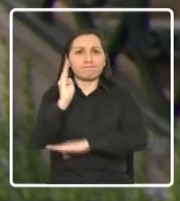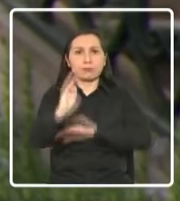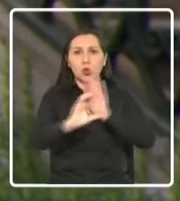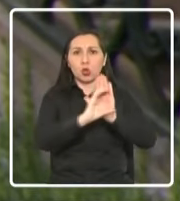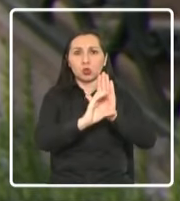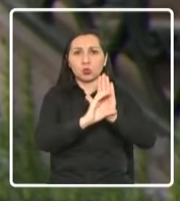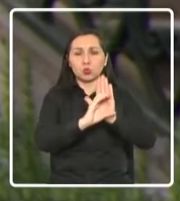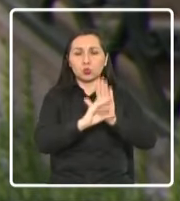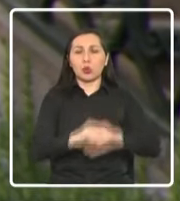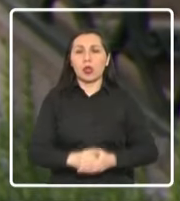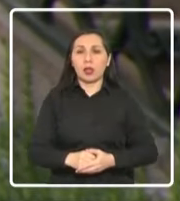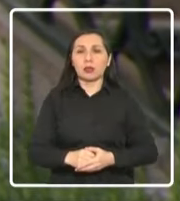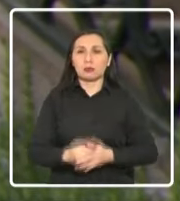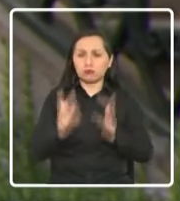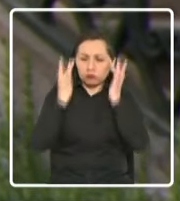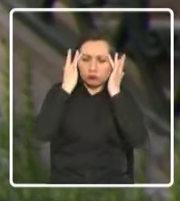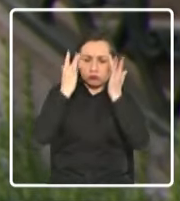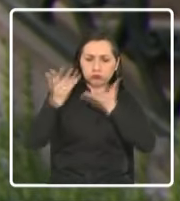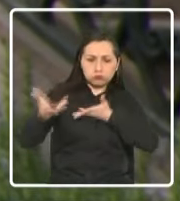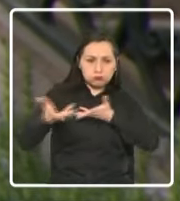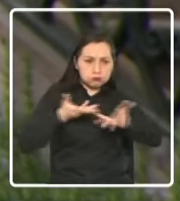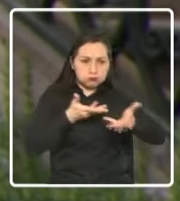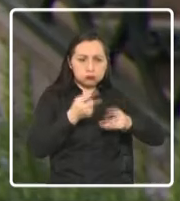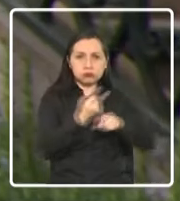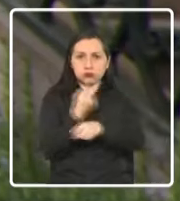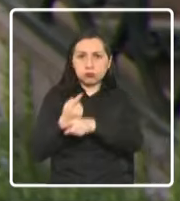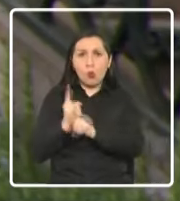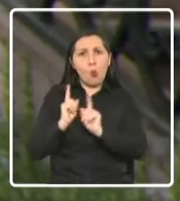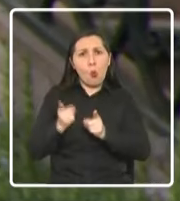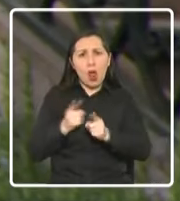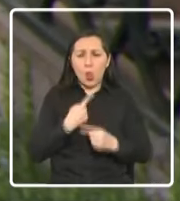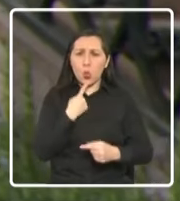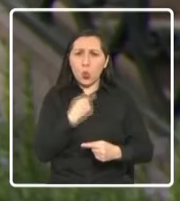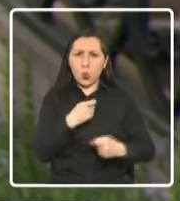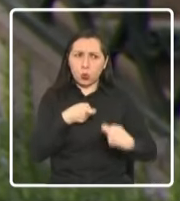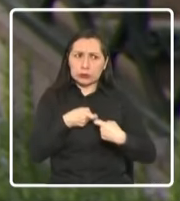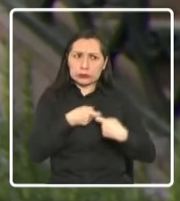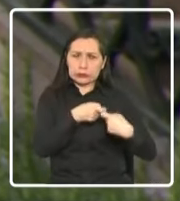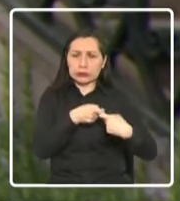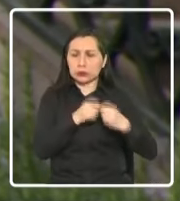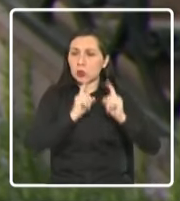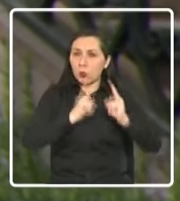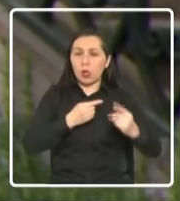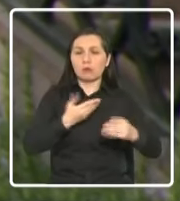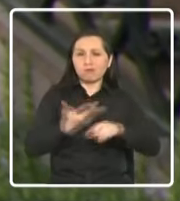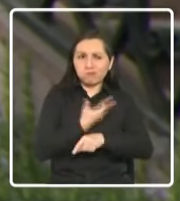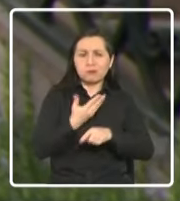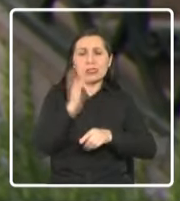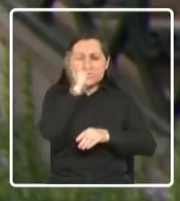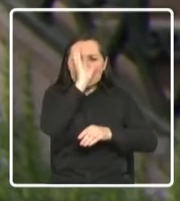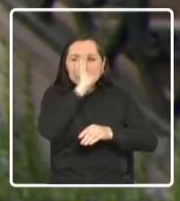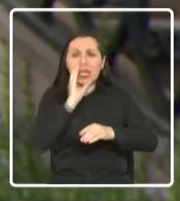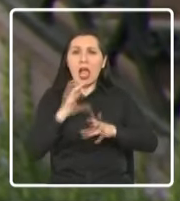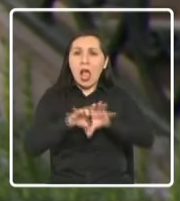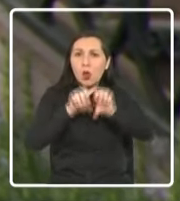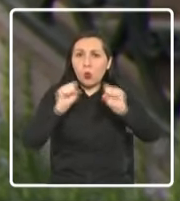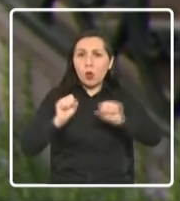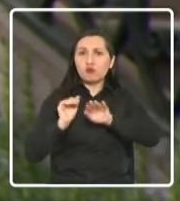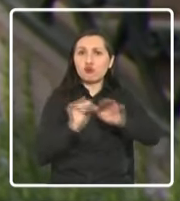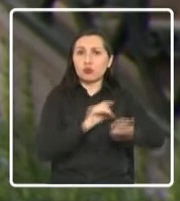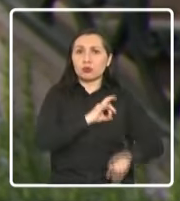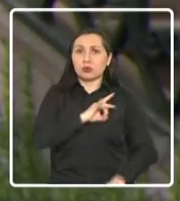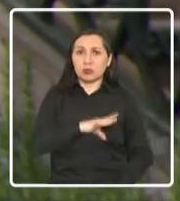constitucionales, que su capacidad de diálogo, incluso con los más duros adversarios, y su búsqueda de acuerdos en favor de Chile,